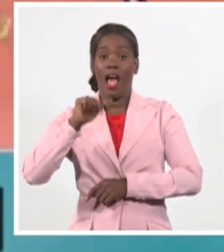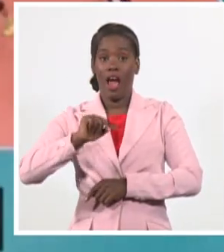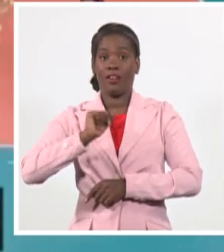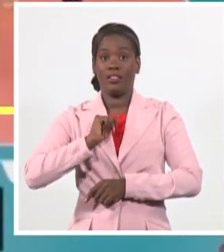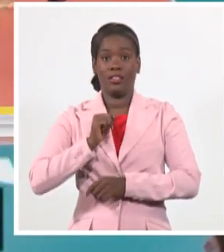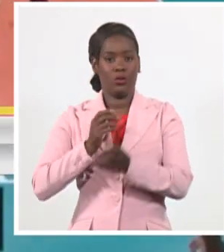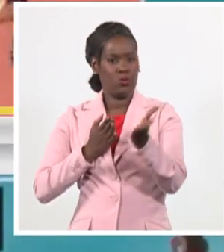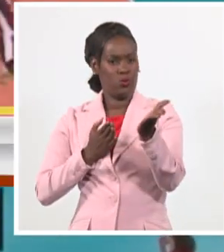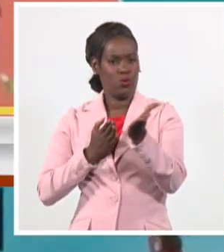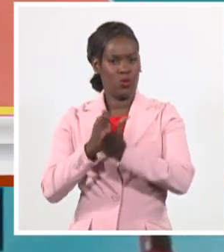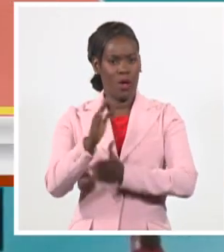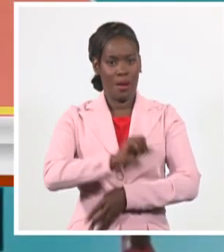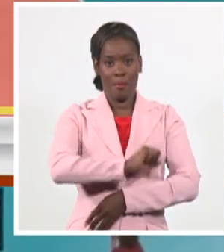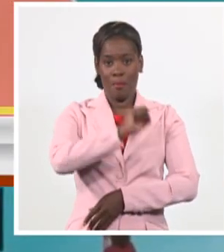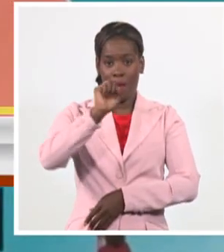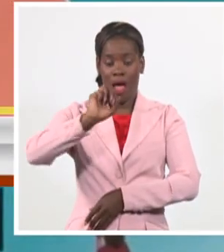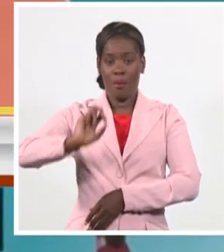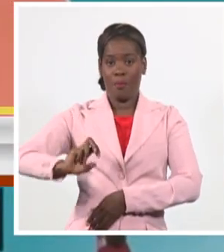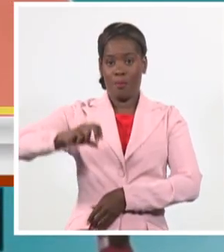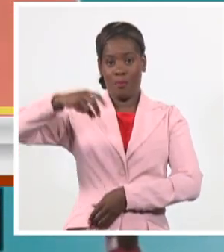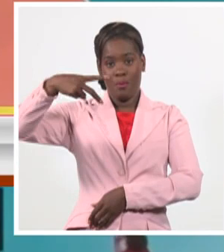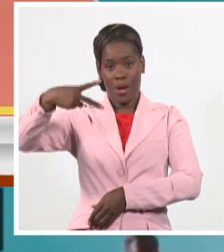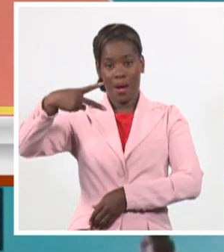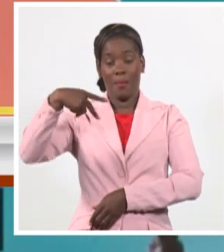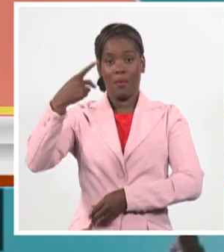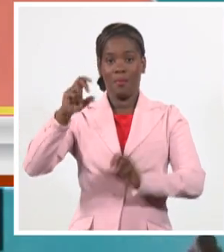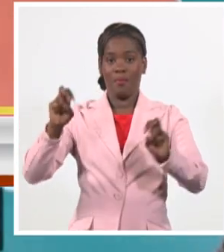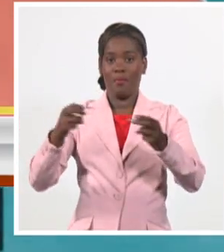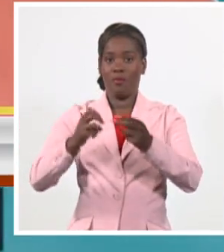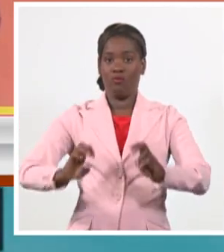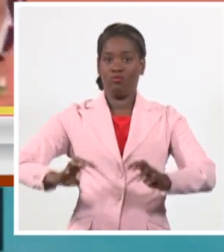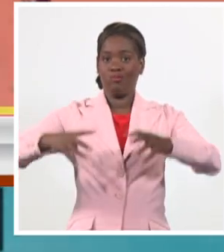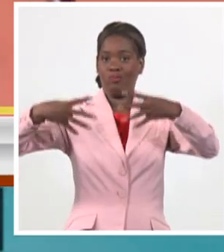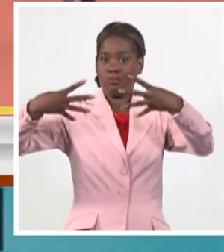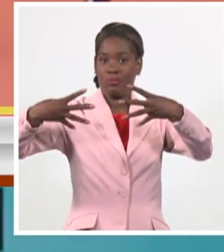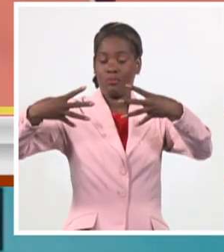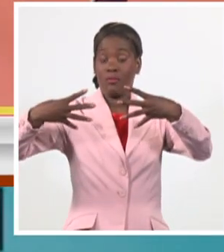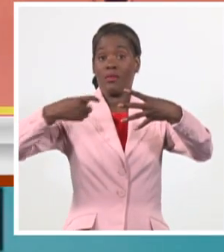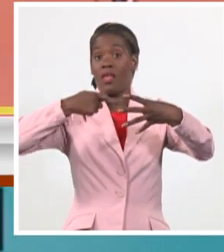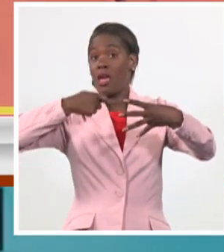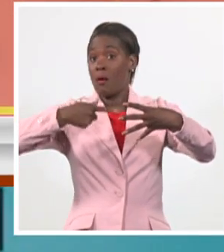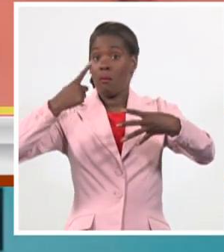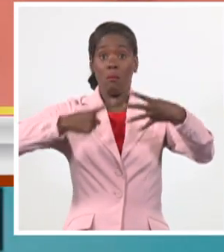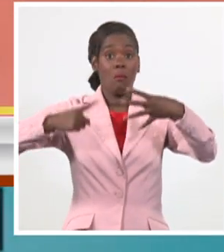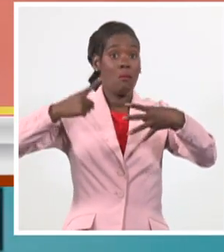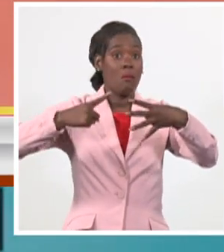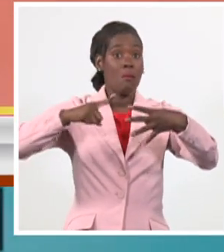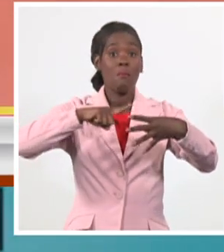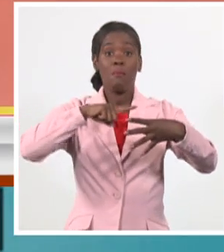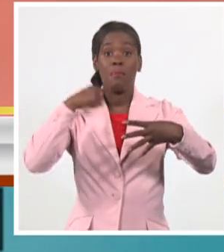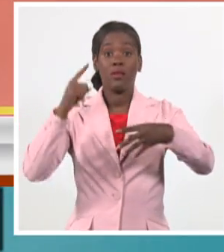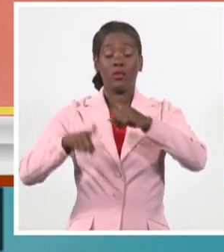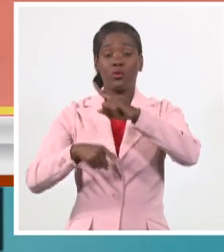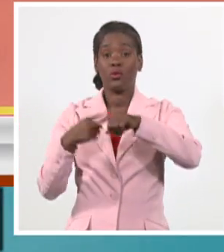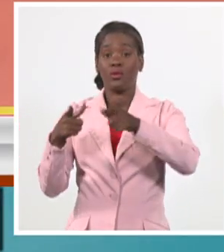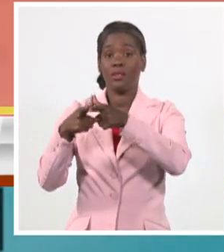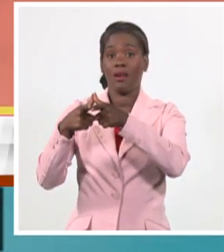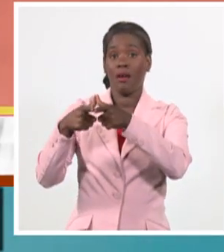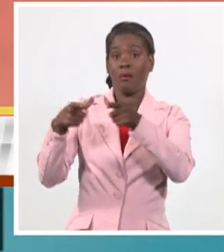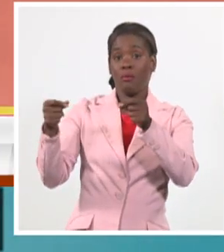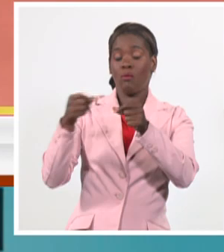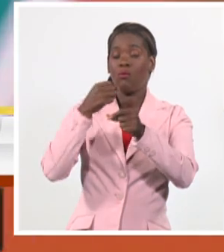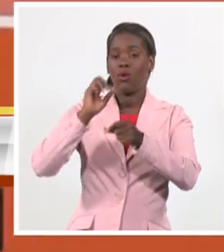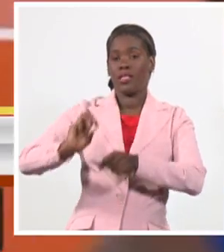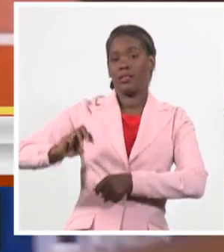grupo y clasificar directamente a los octavos de final. De perder ante los asiáticos, tienen opciones aún de avanzar como uno de los mejores terceros